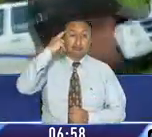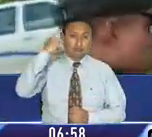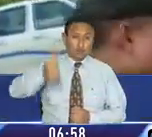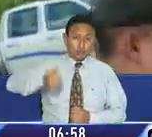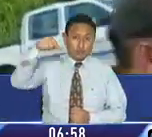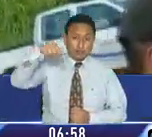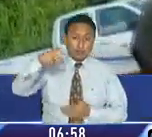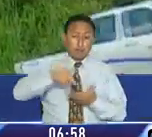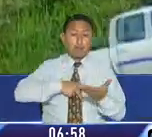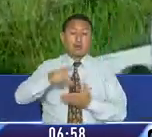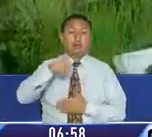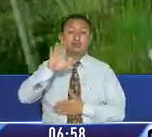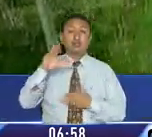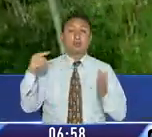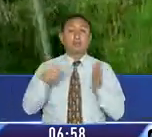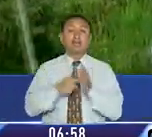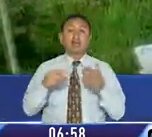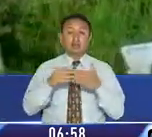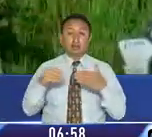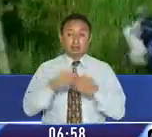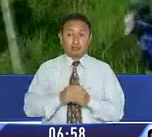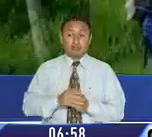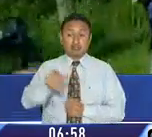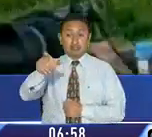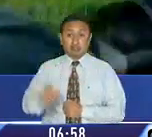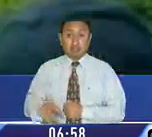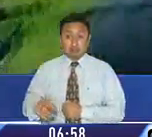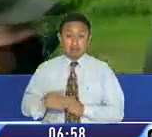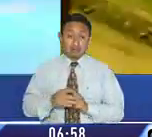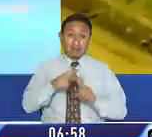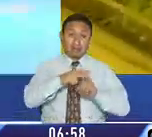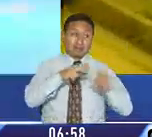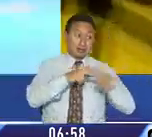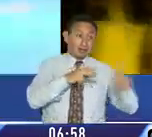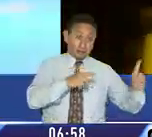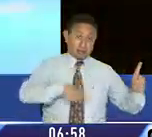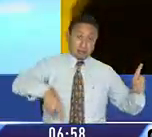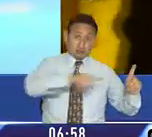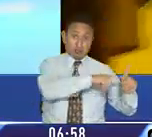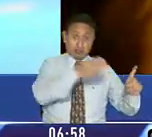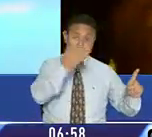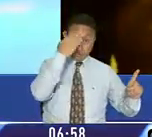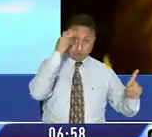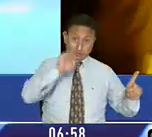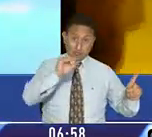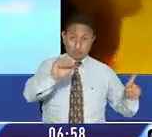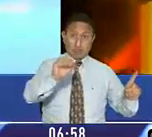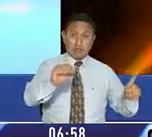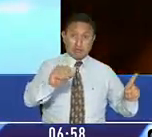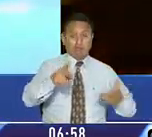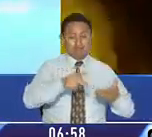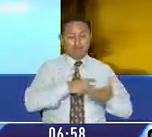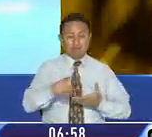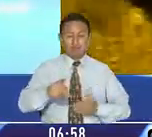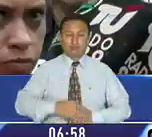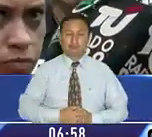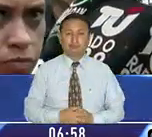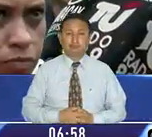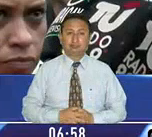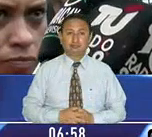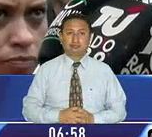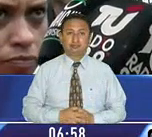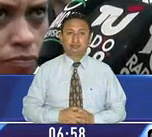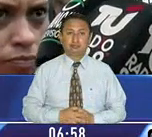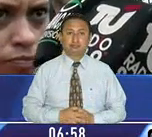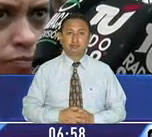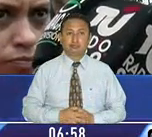hasta $5,000 a las personas que entreguen información real de los privados de la libertad que se fugaron del CRS Santo Domingo. Existió